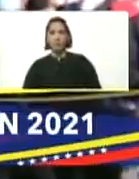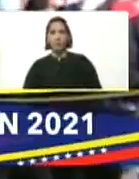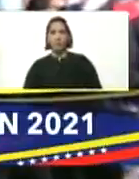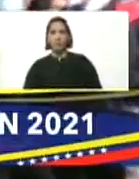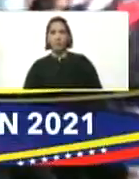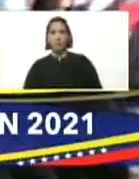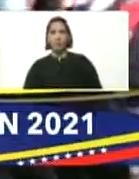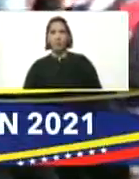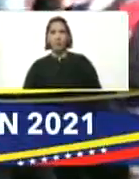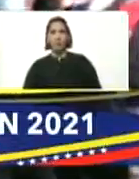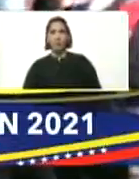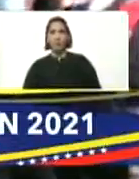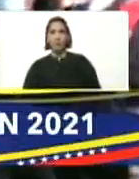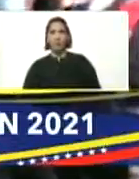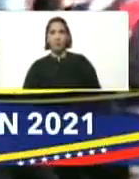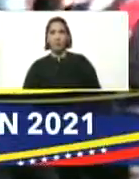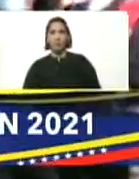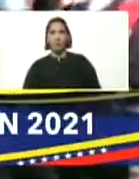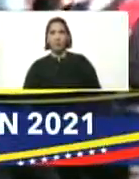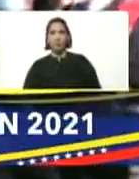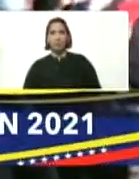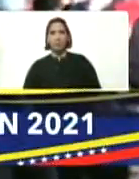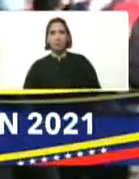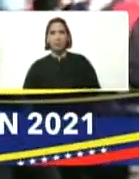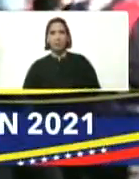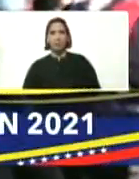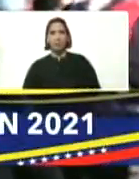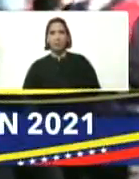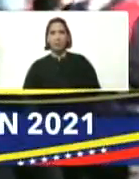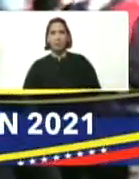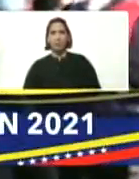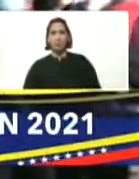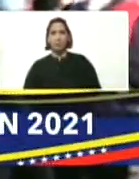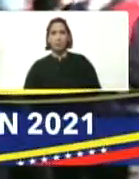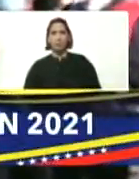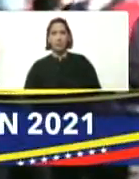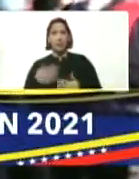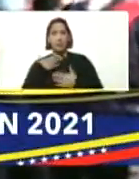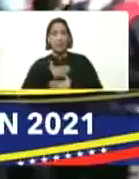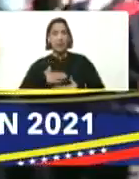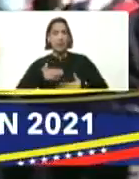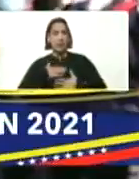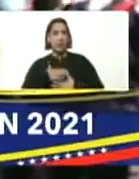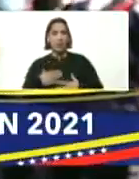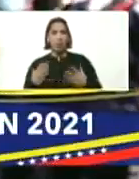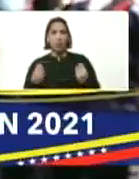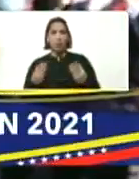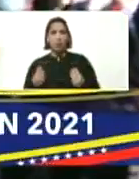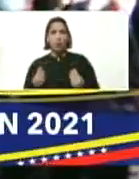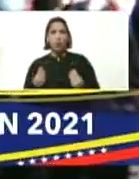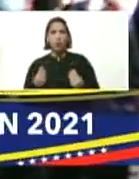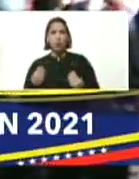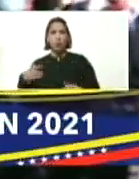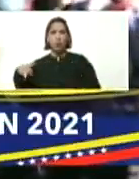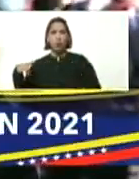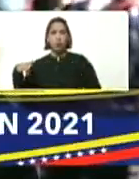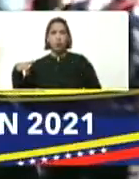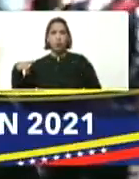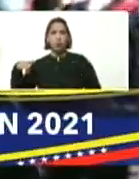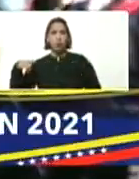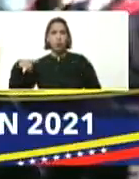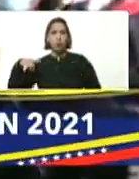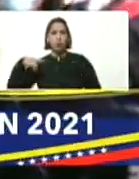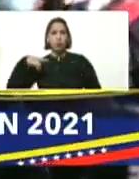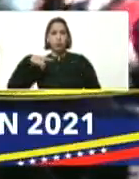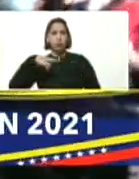traversé l'océan pour venir dans ce beau pays. Me complace mucho haber atravesado el océano